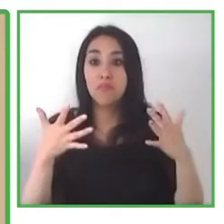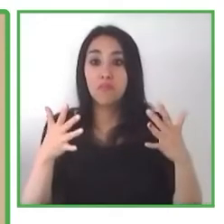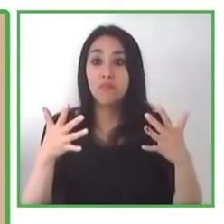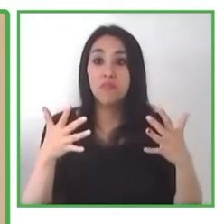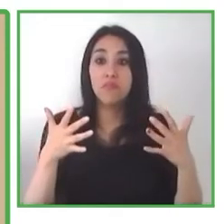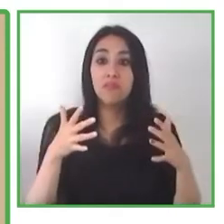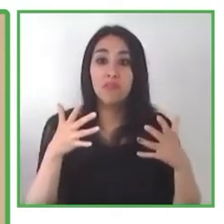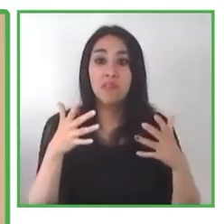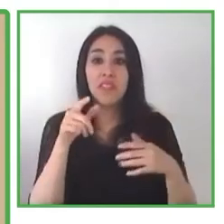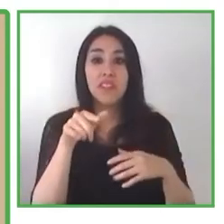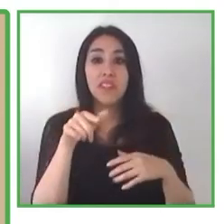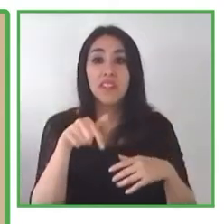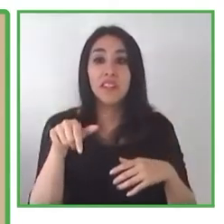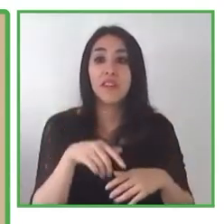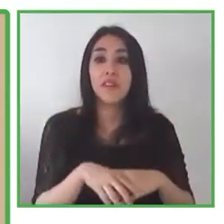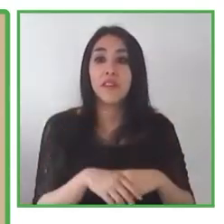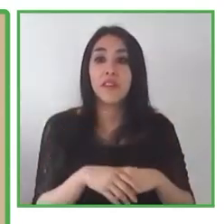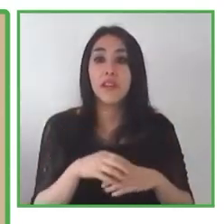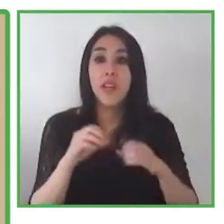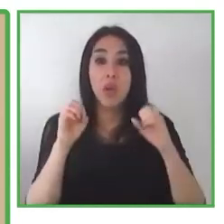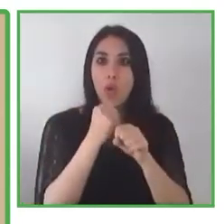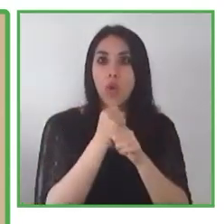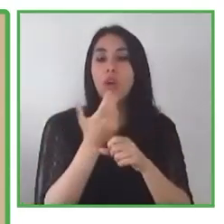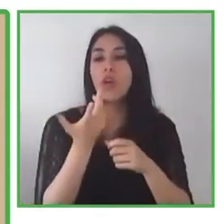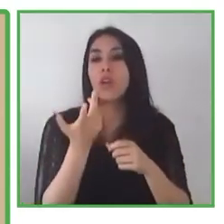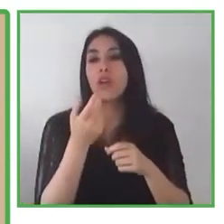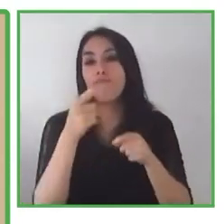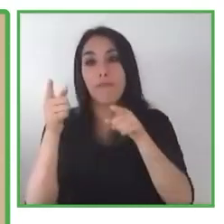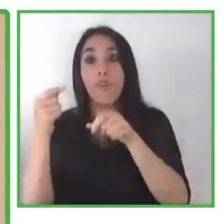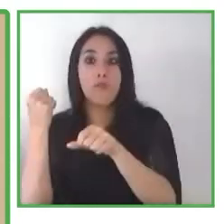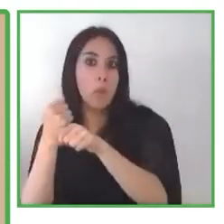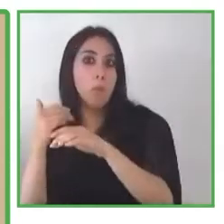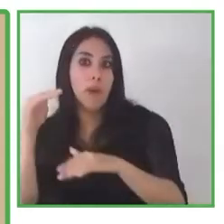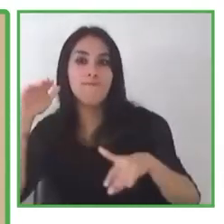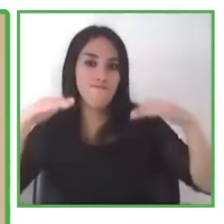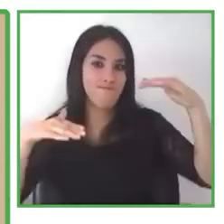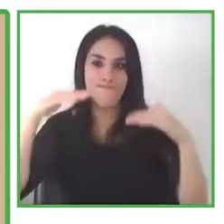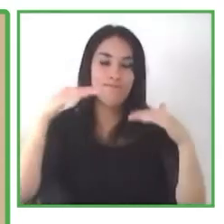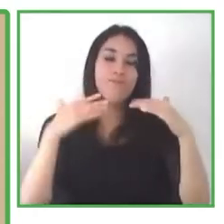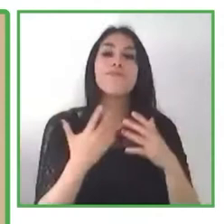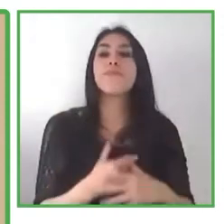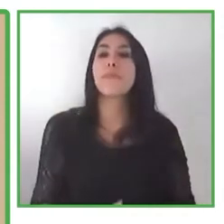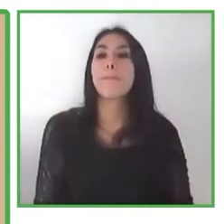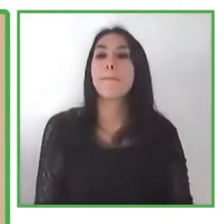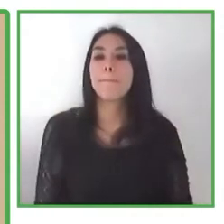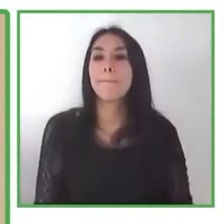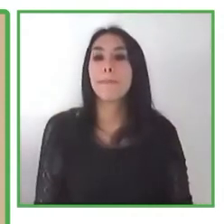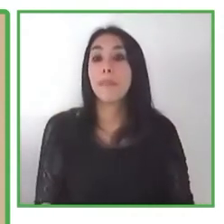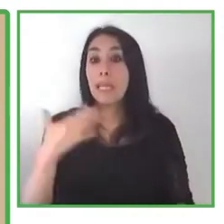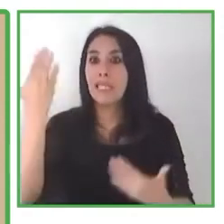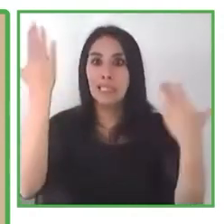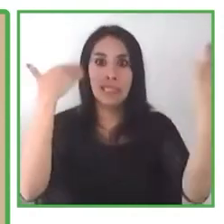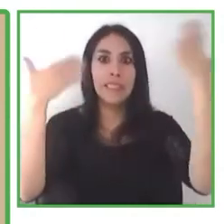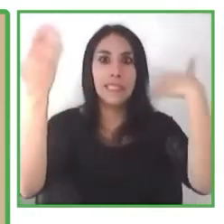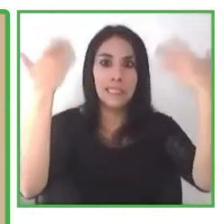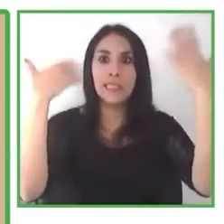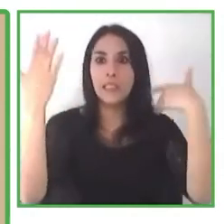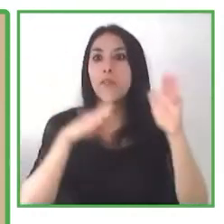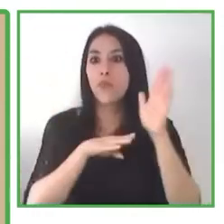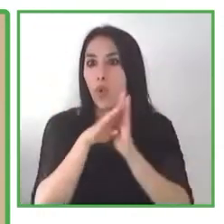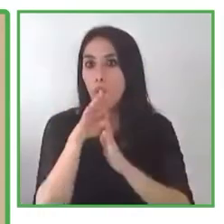destaca la alta tasa de desempleo entre las personas con discapacidad y llama a un desarrollo de